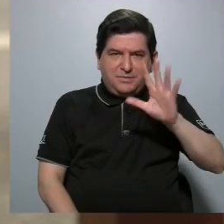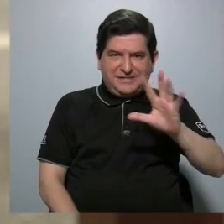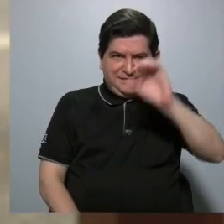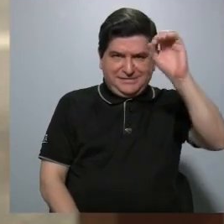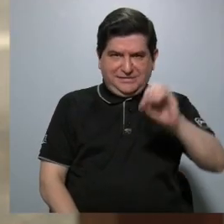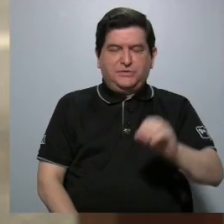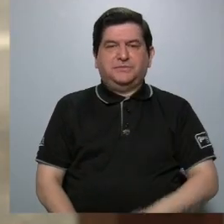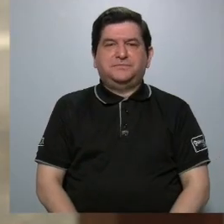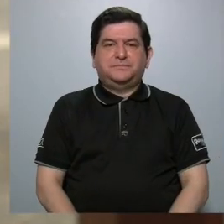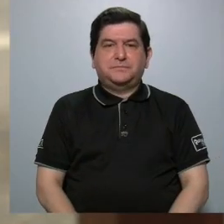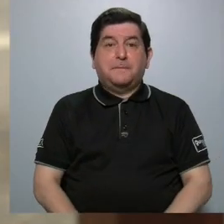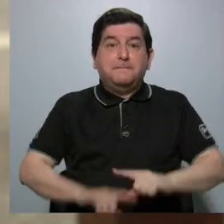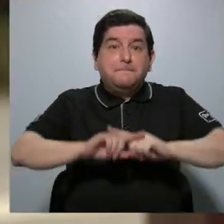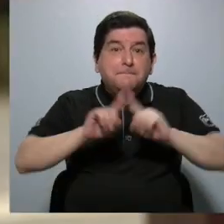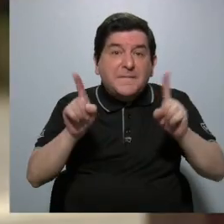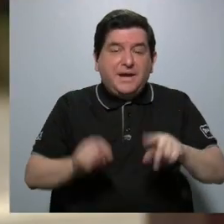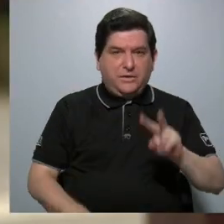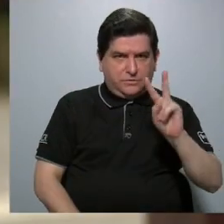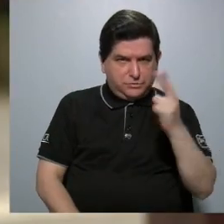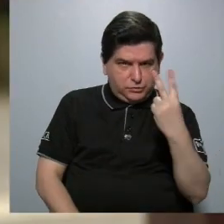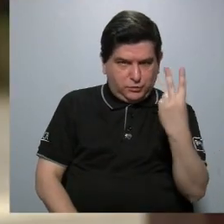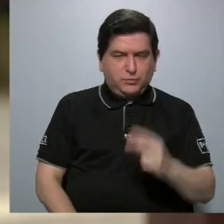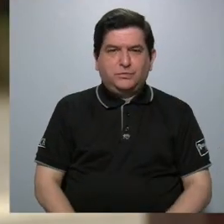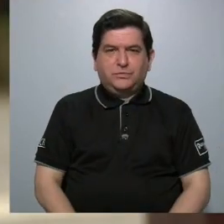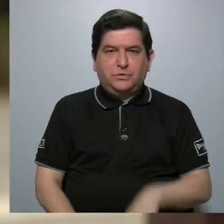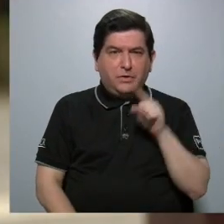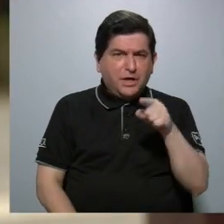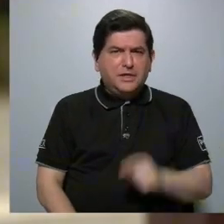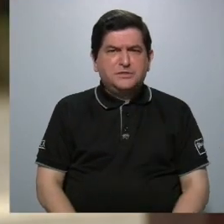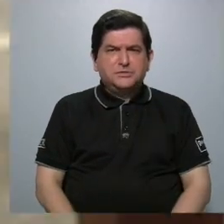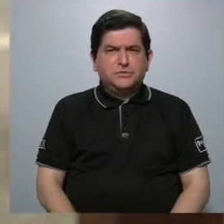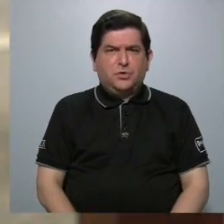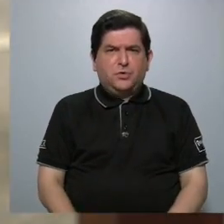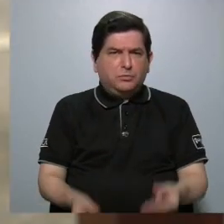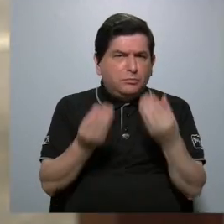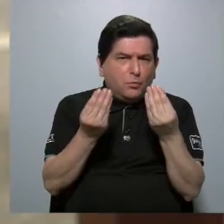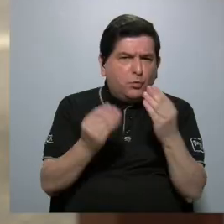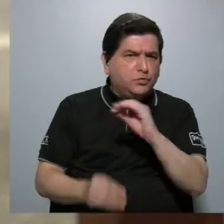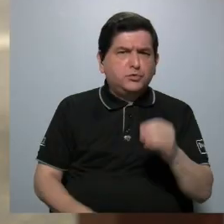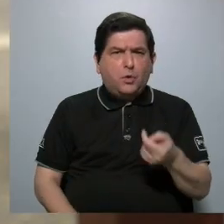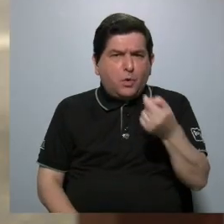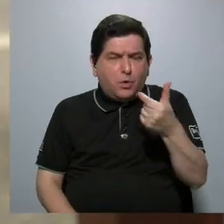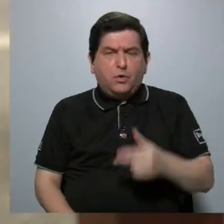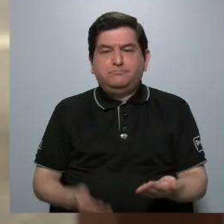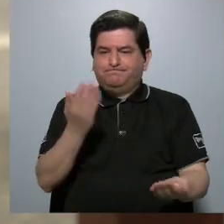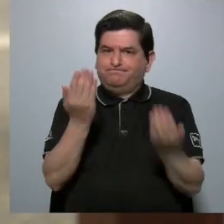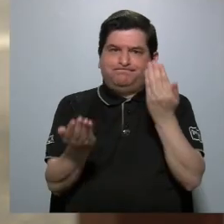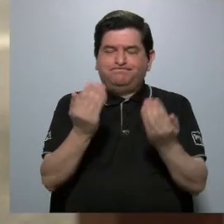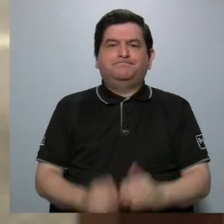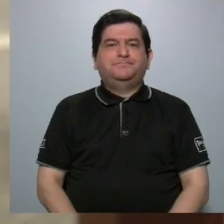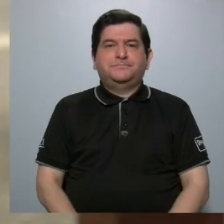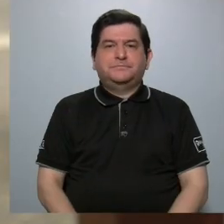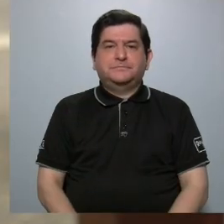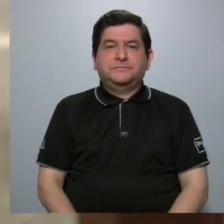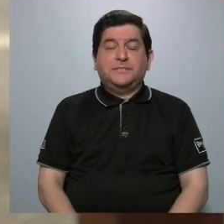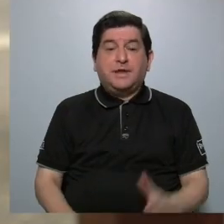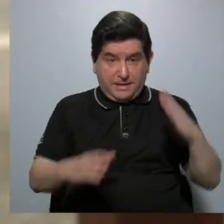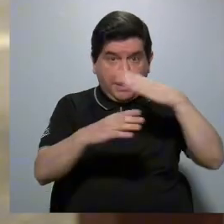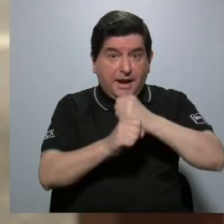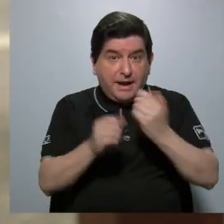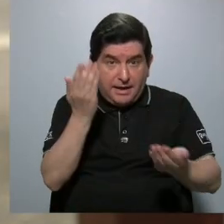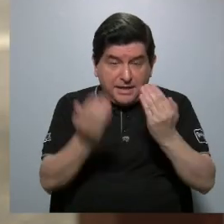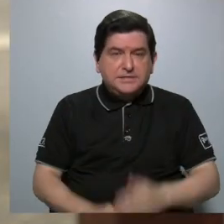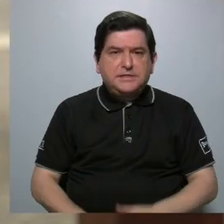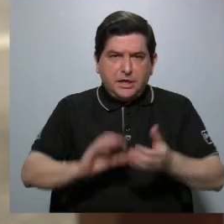3,5%. Pero segundo, ¿eso es mucho o es poco? Necesitamos compararlo. Y al hacerlo, vemos que es un